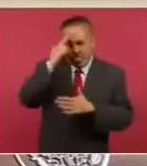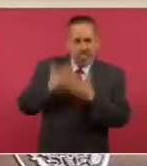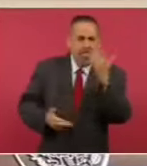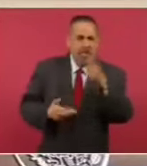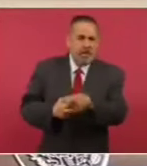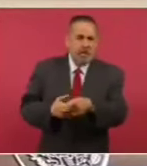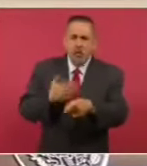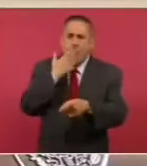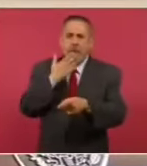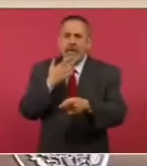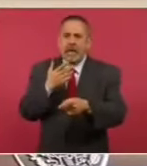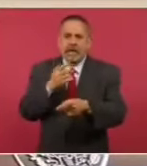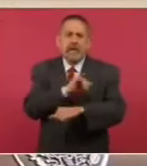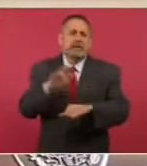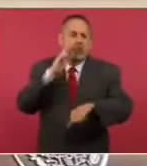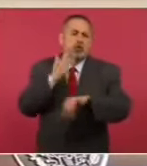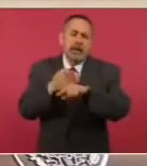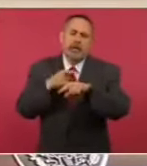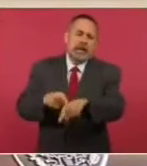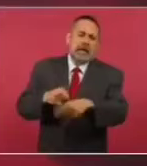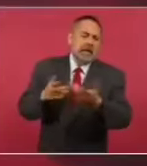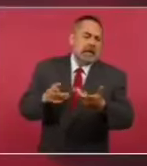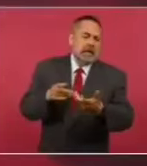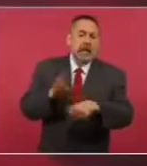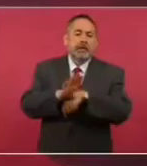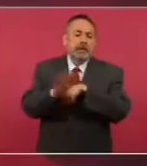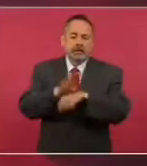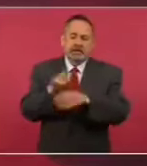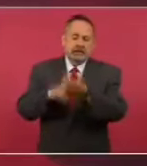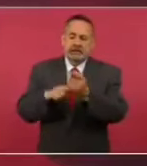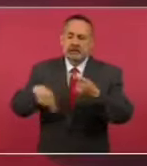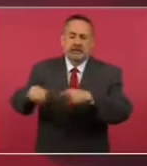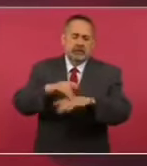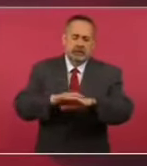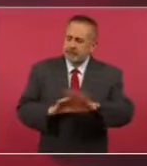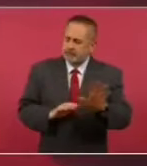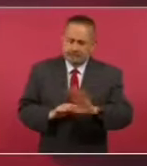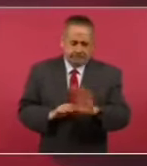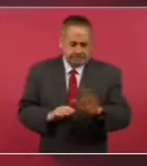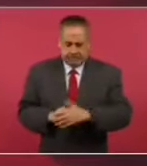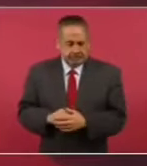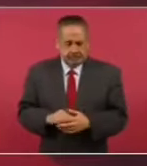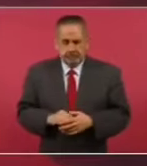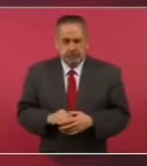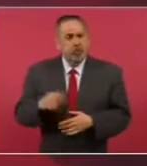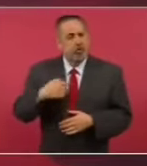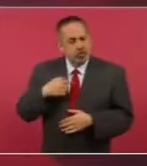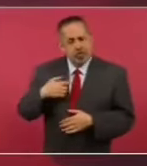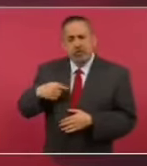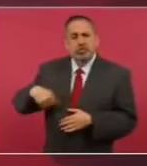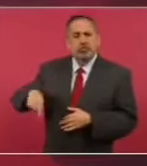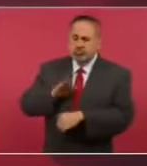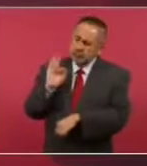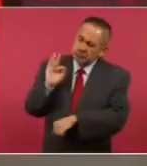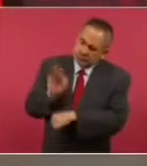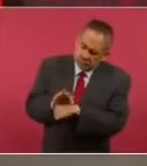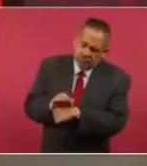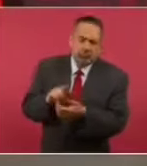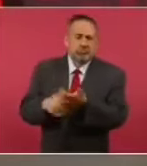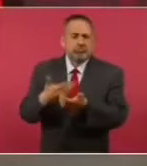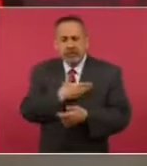irresponsable, antidemocrática en Brasil y a favor del presidente Lula.